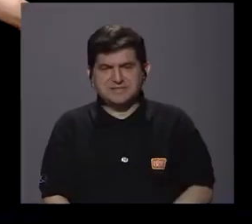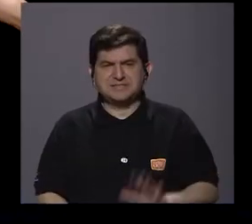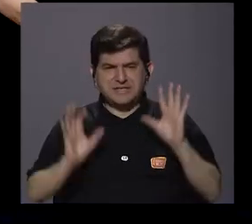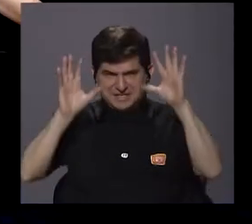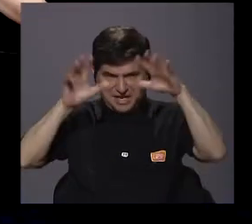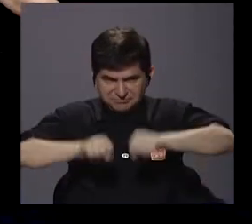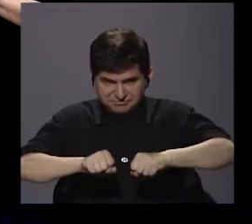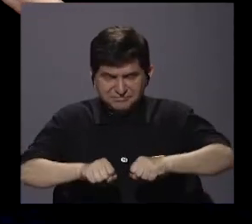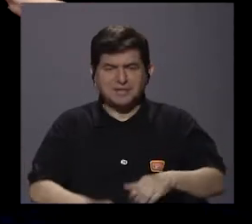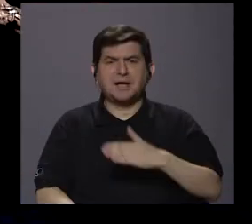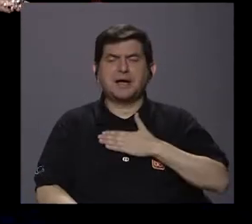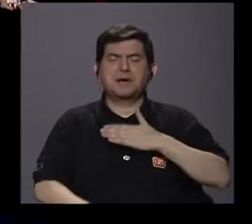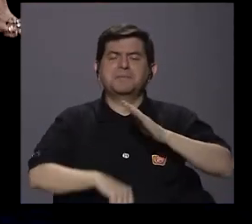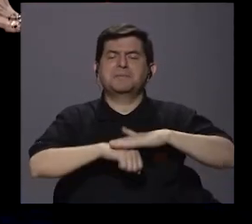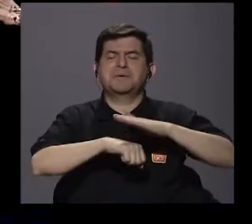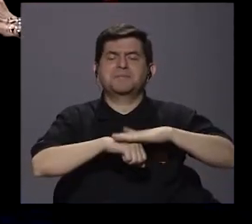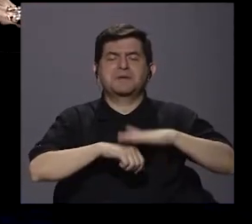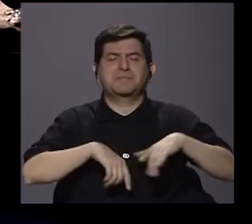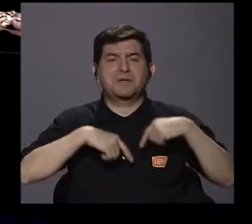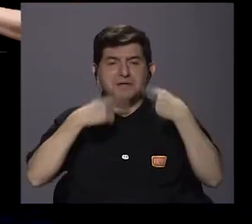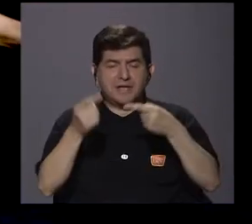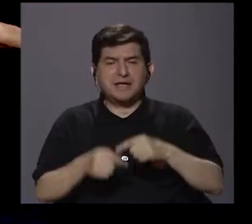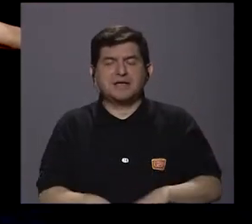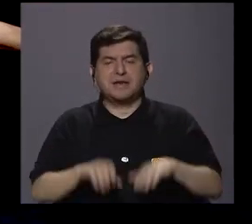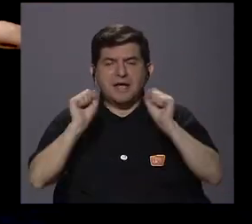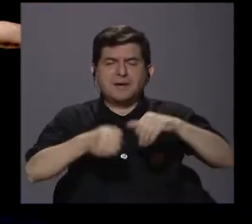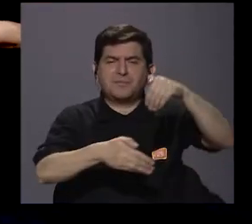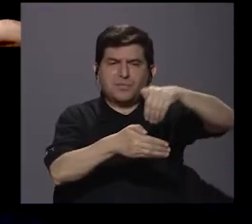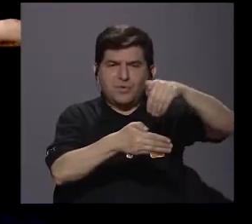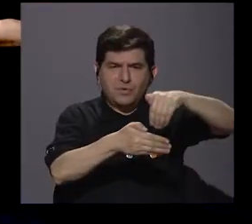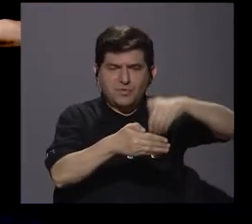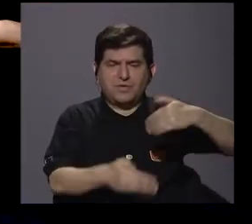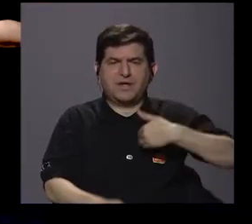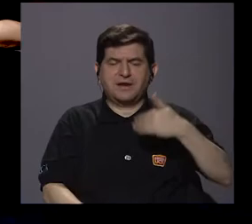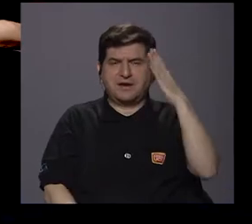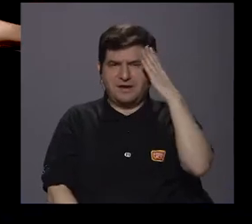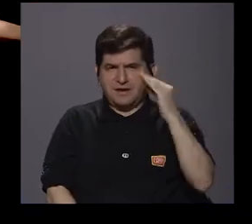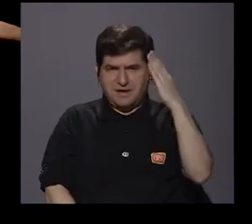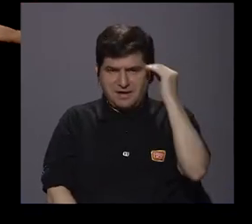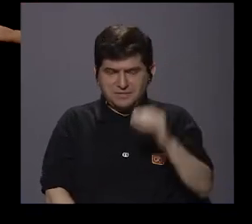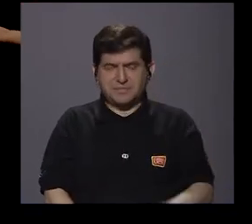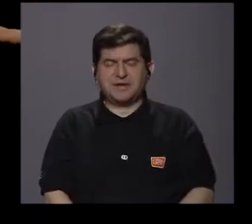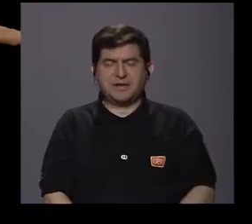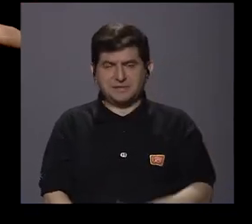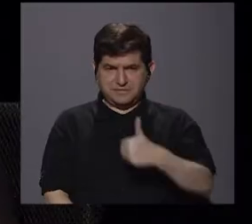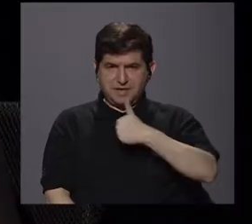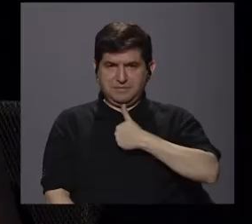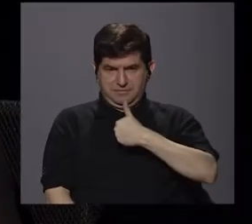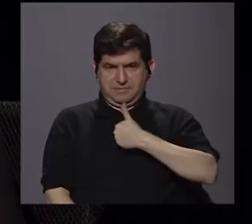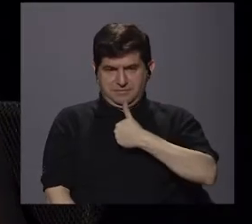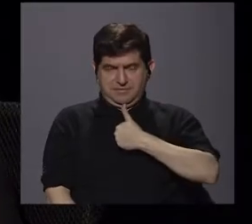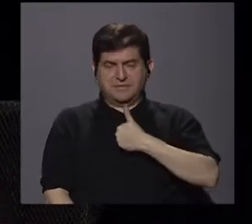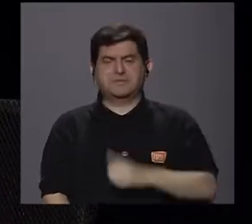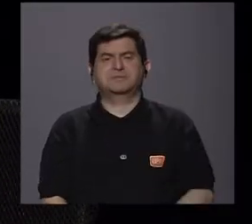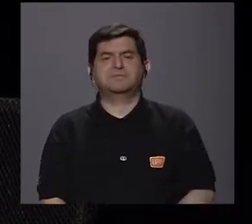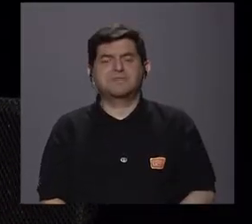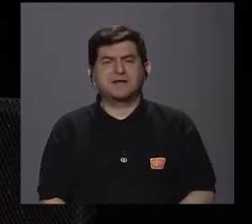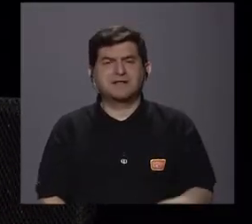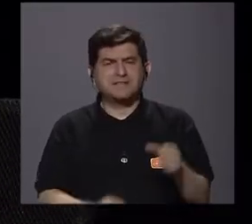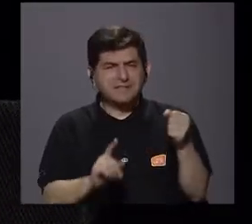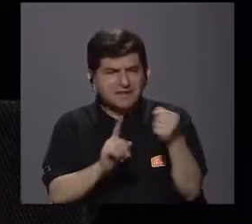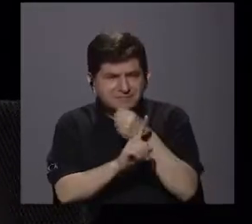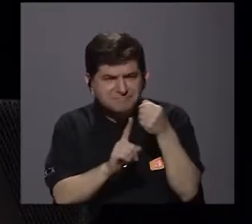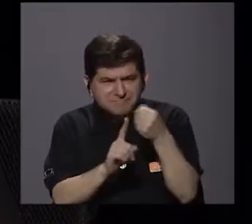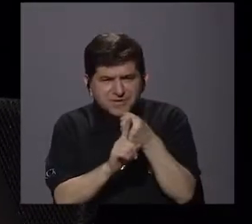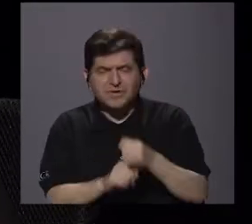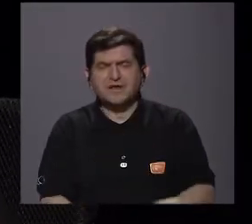Me sirve para ir justamente a documentar y a tener una experiencia vivencial de las